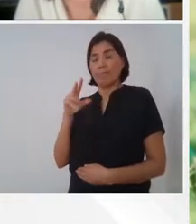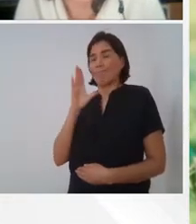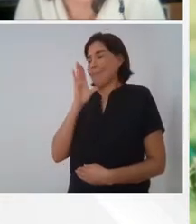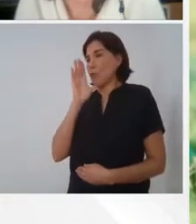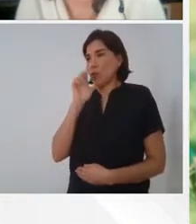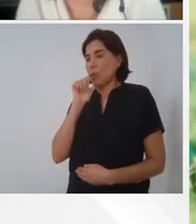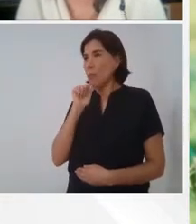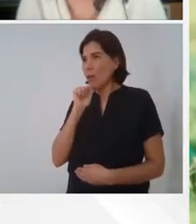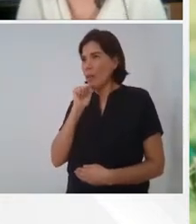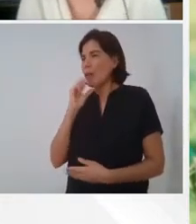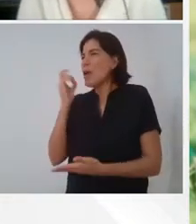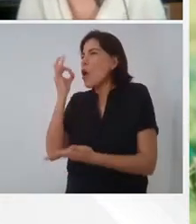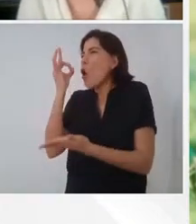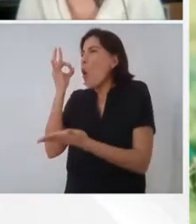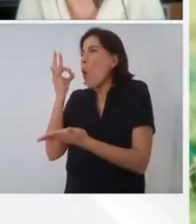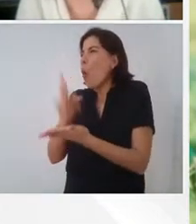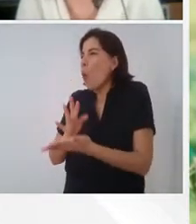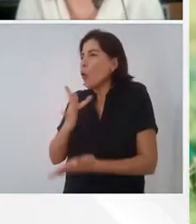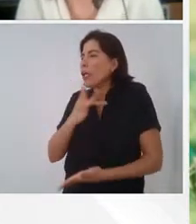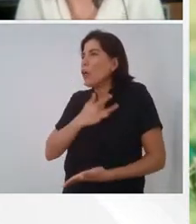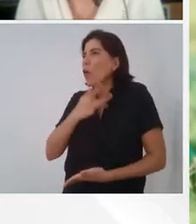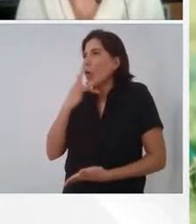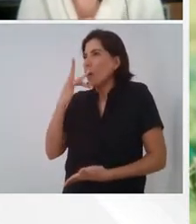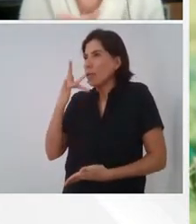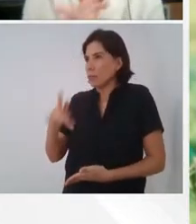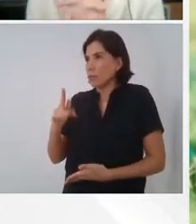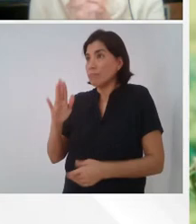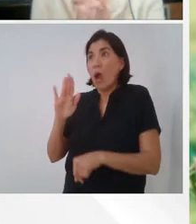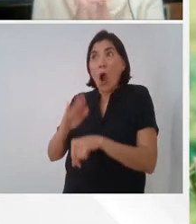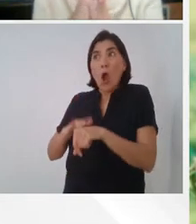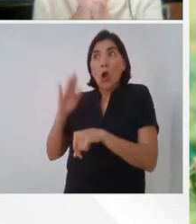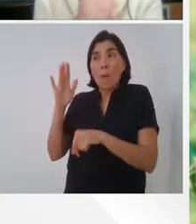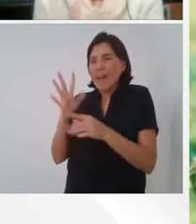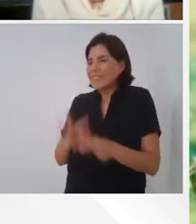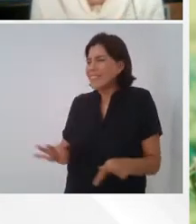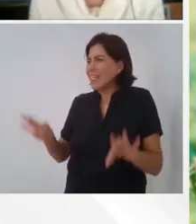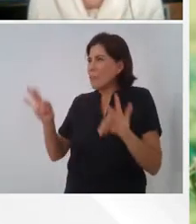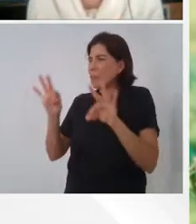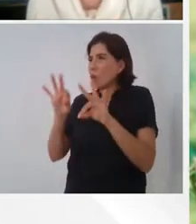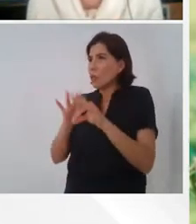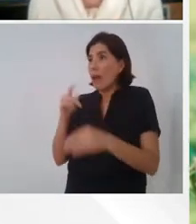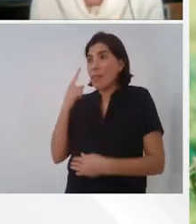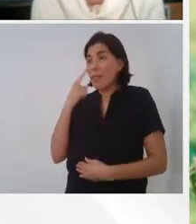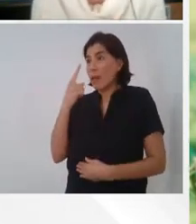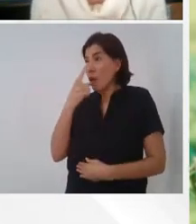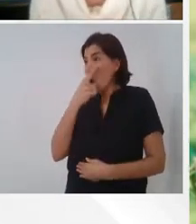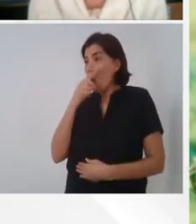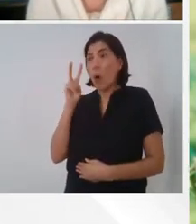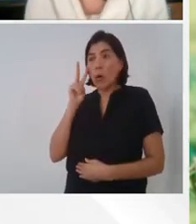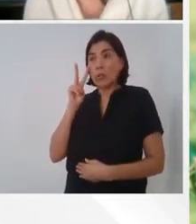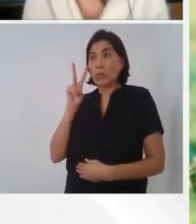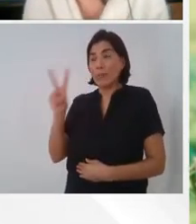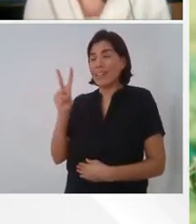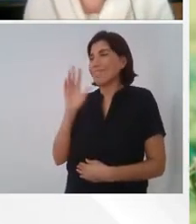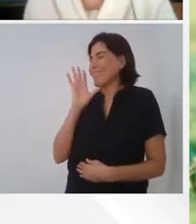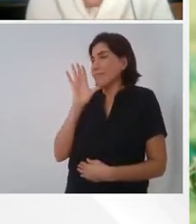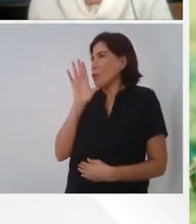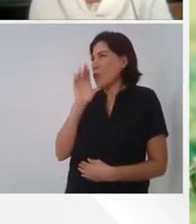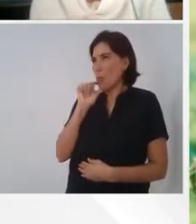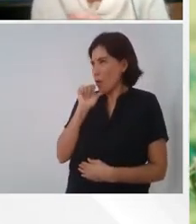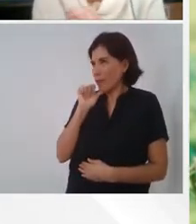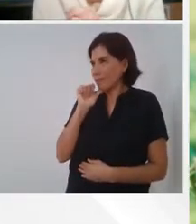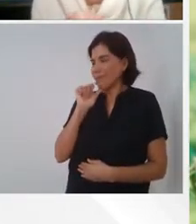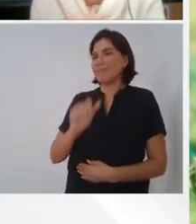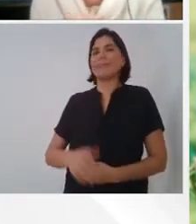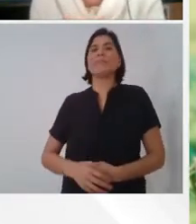es invisible para los ojos. Y aquí yo también quiero compartir, que nos